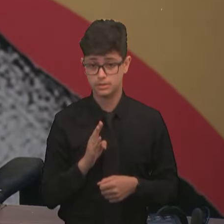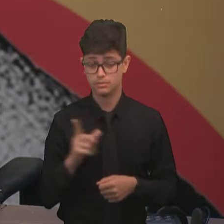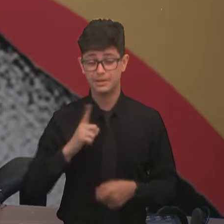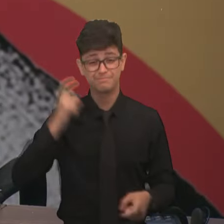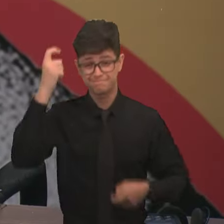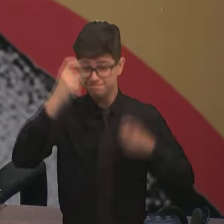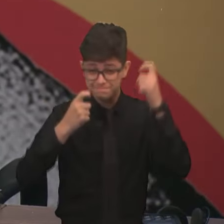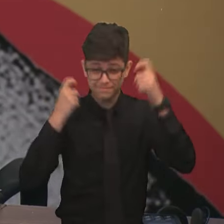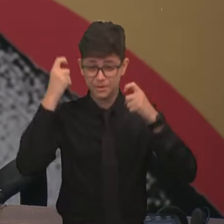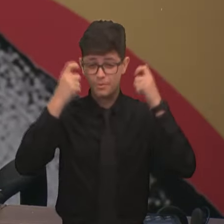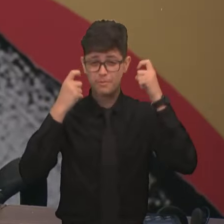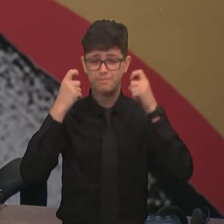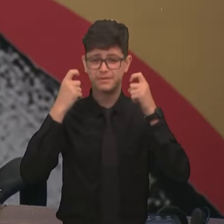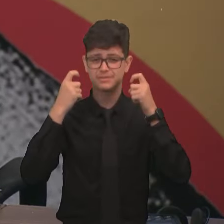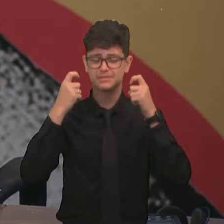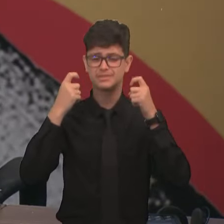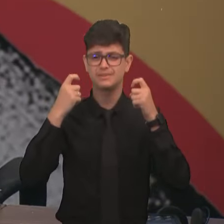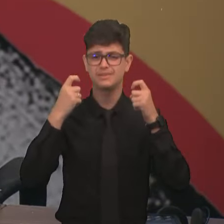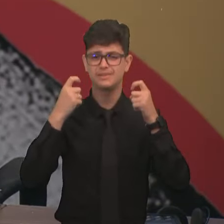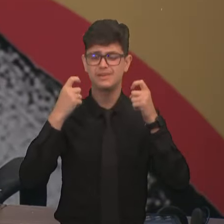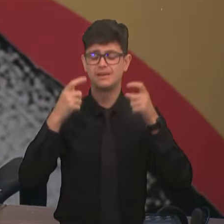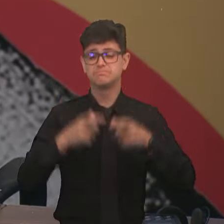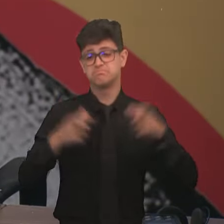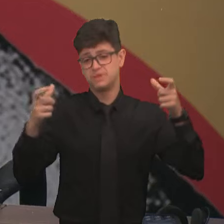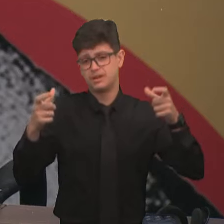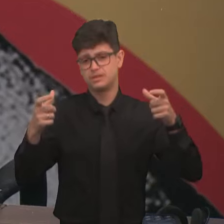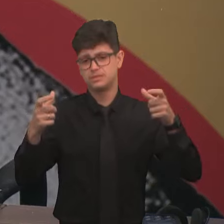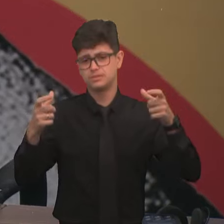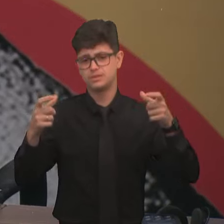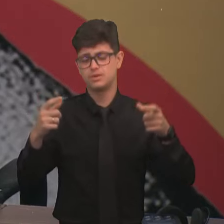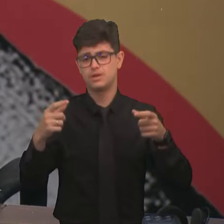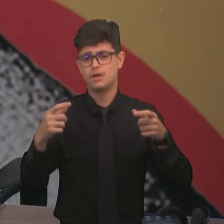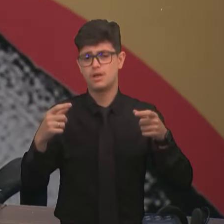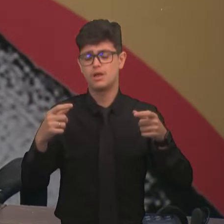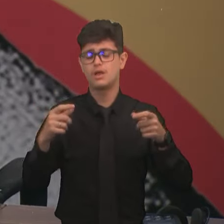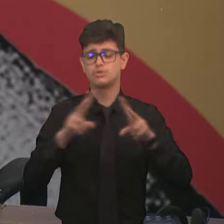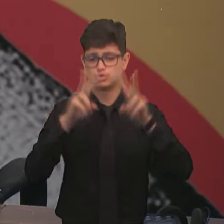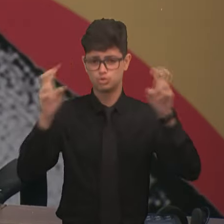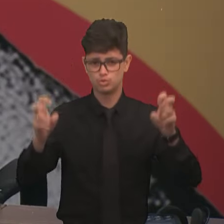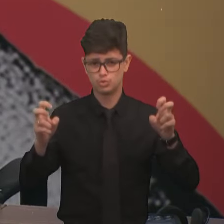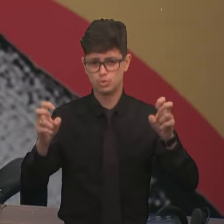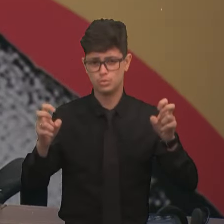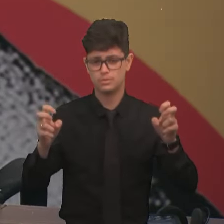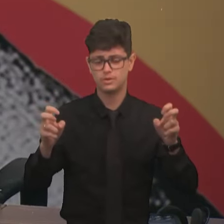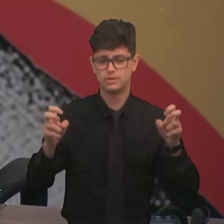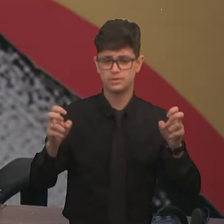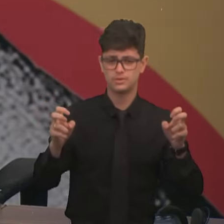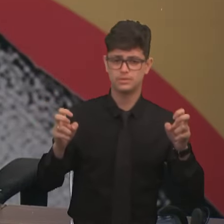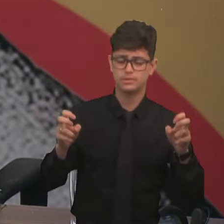una preocupación muy grande con el tema